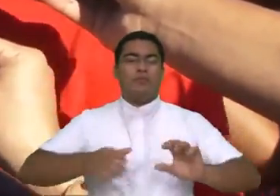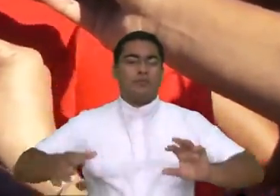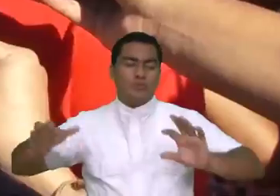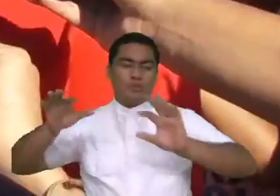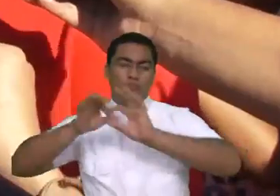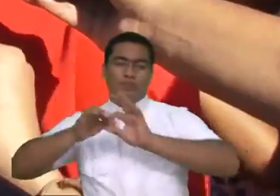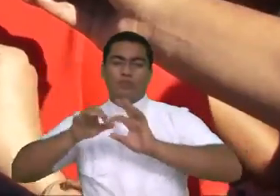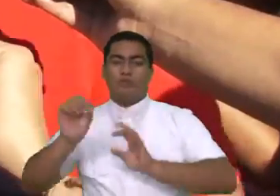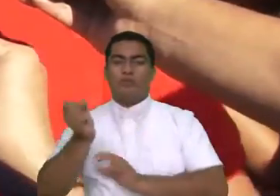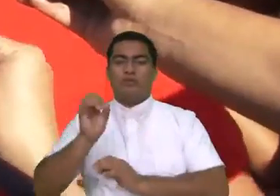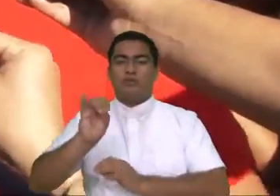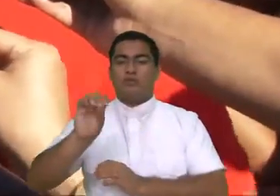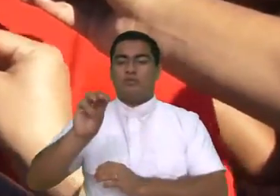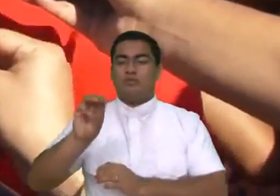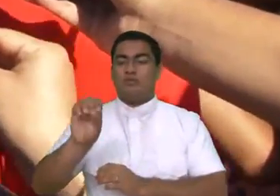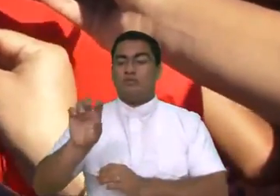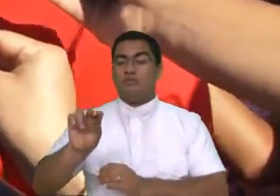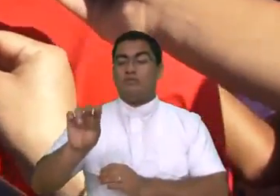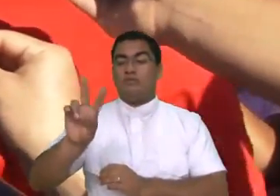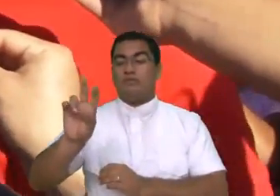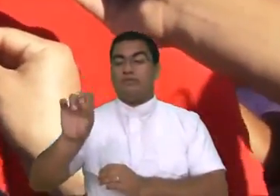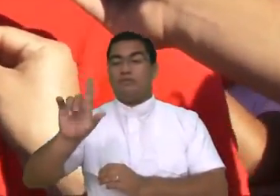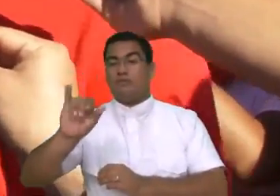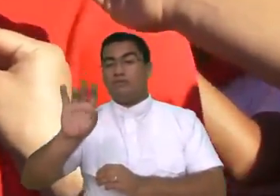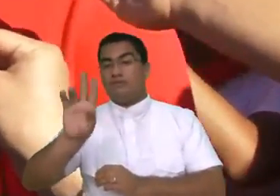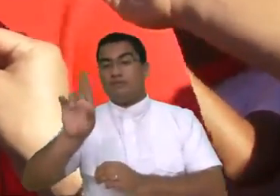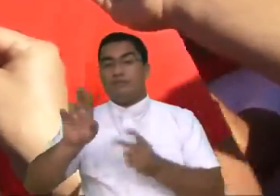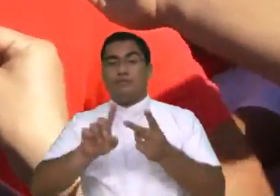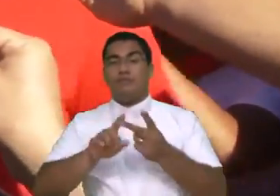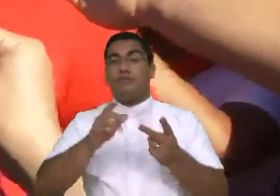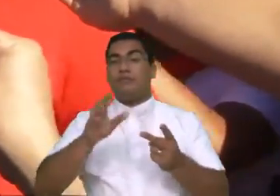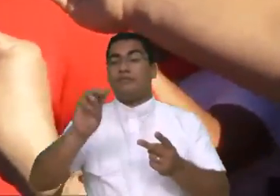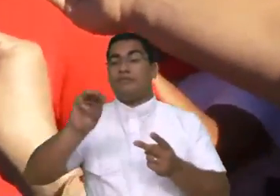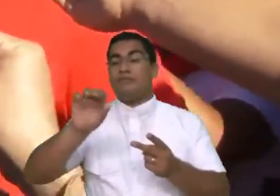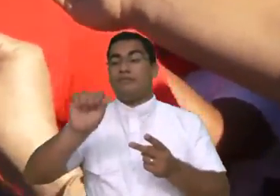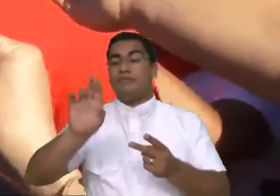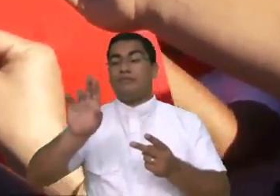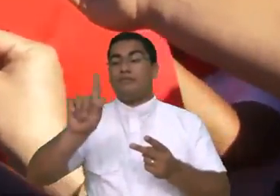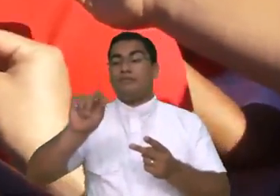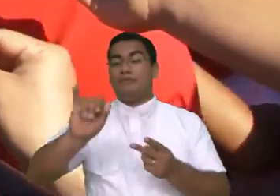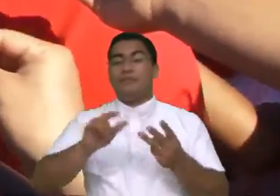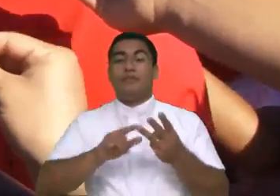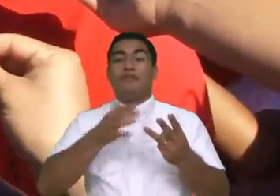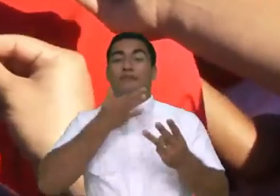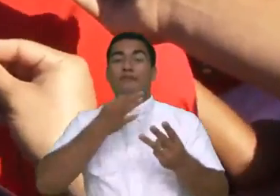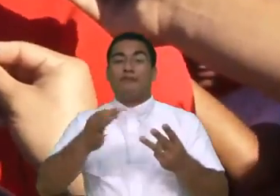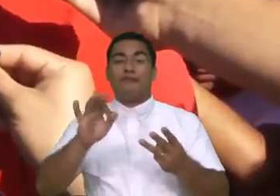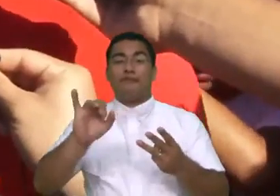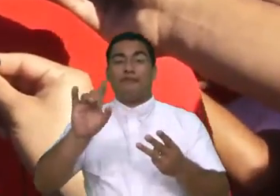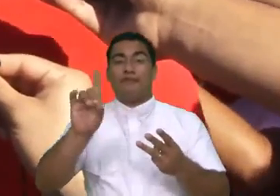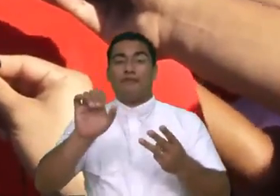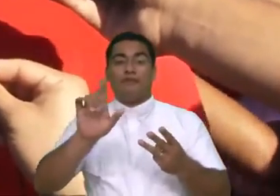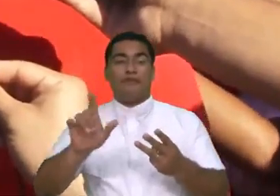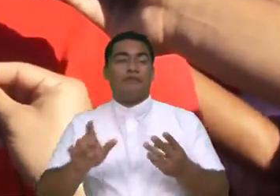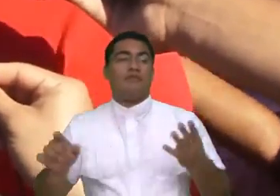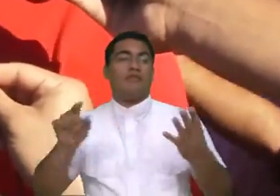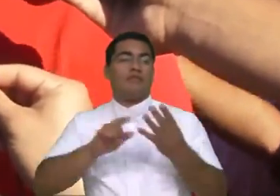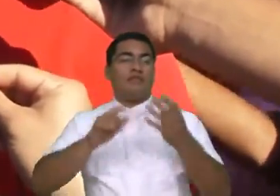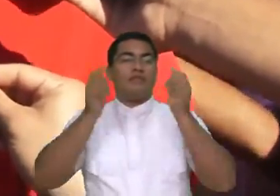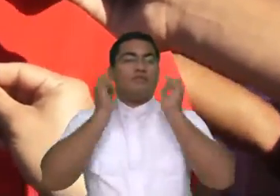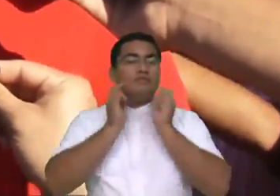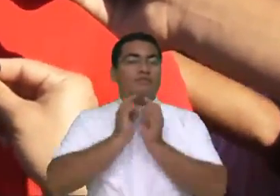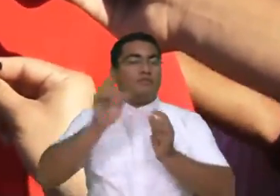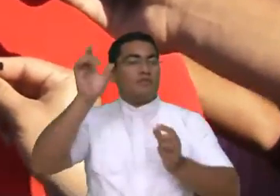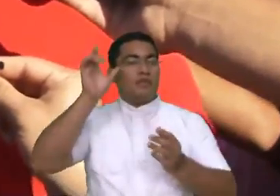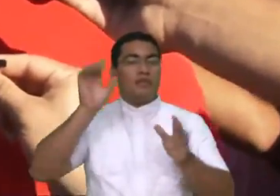Bolívar, junto a Martí, junto a Fidel, junto al comandante de nuestra revolución, Carlos Fonseca,